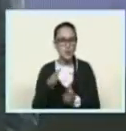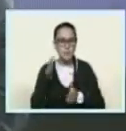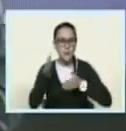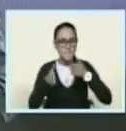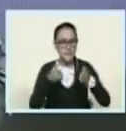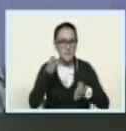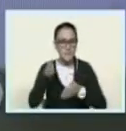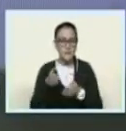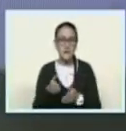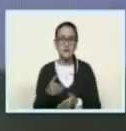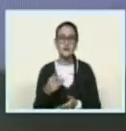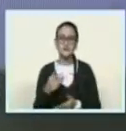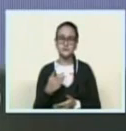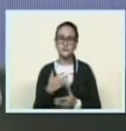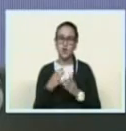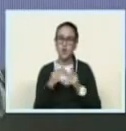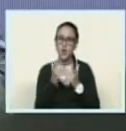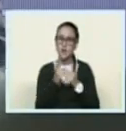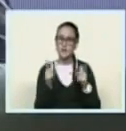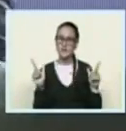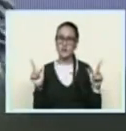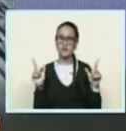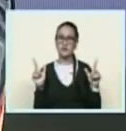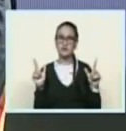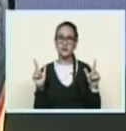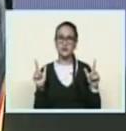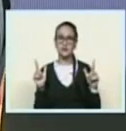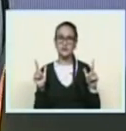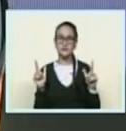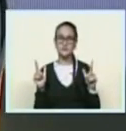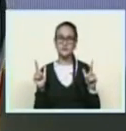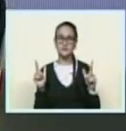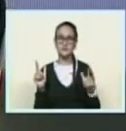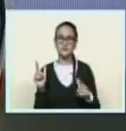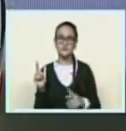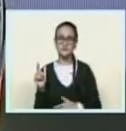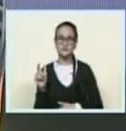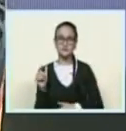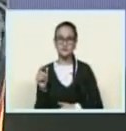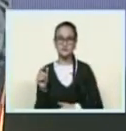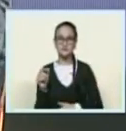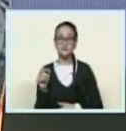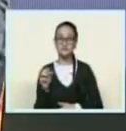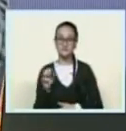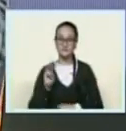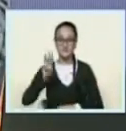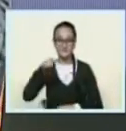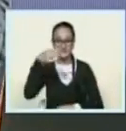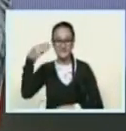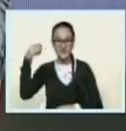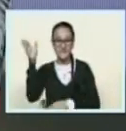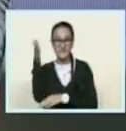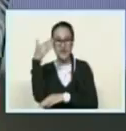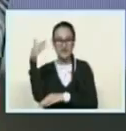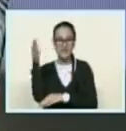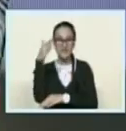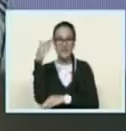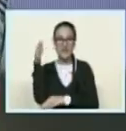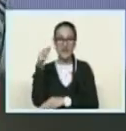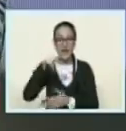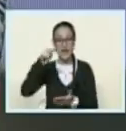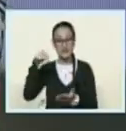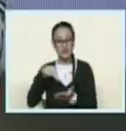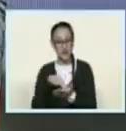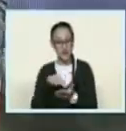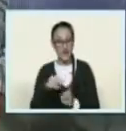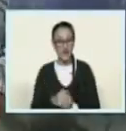las libertades, vino y trajo el tricolor nacional. Ese tricolor, muchachos,